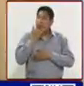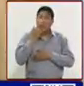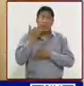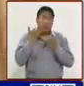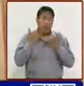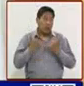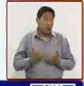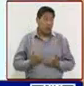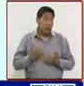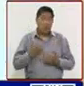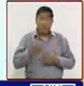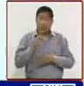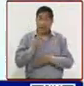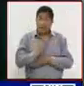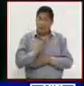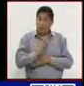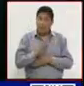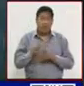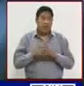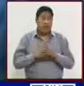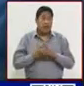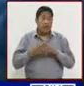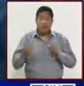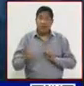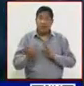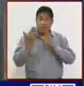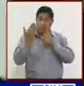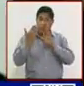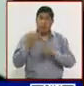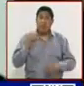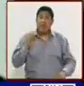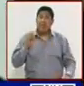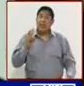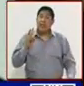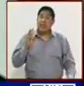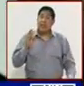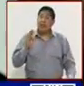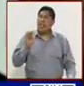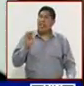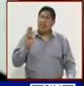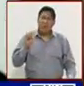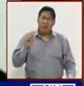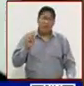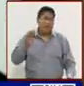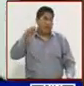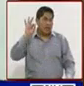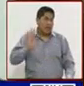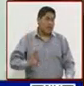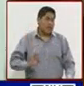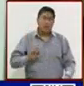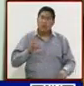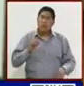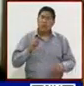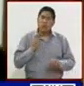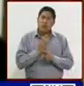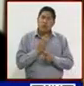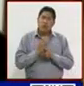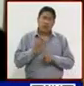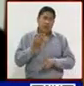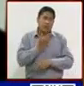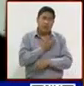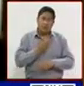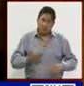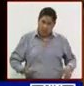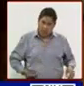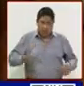el día de hoy en el transcurso de la tarde, al inicio de la audiencia por el caso Eva, en una presunta designación irregular. La